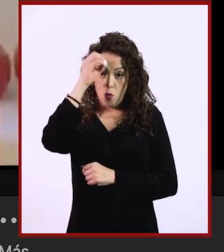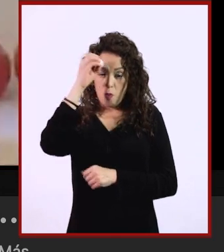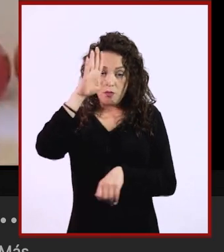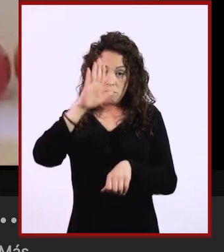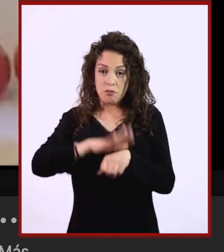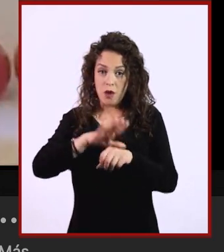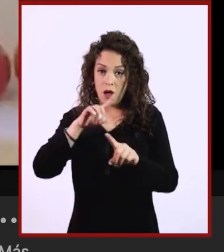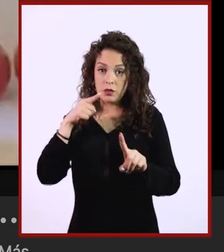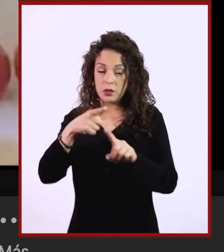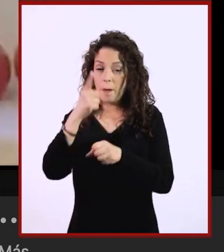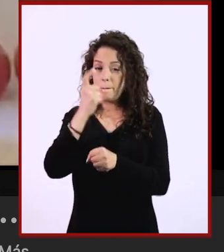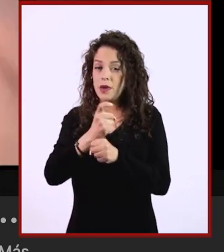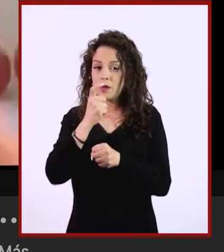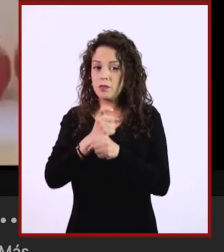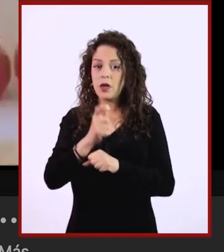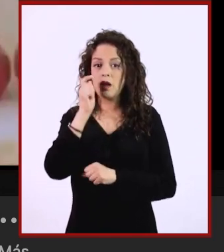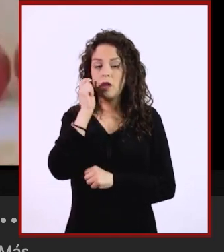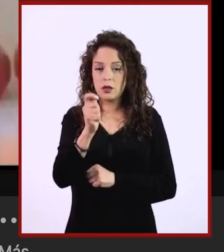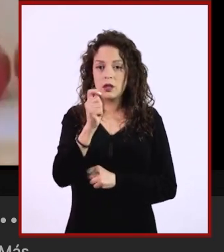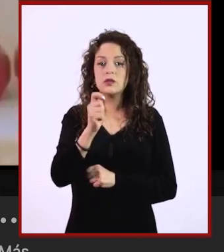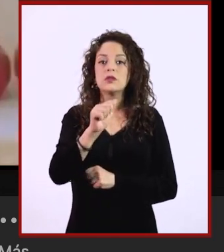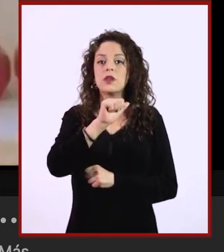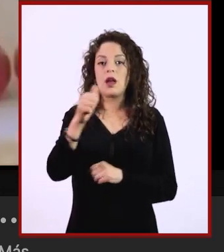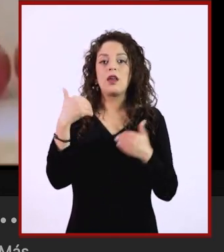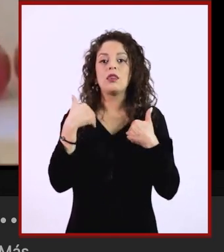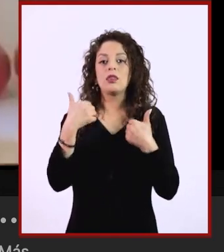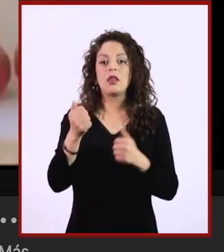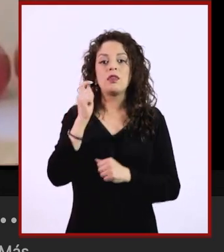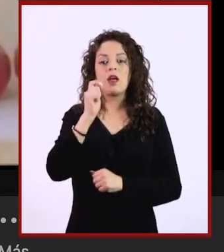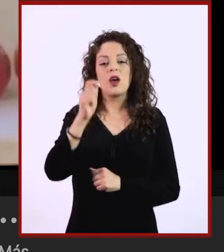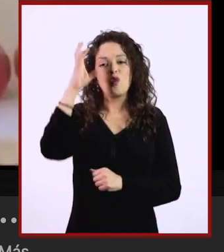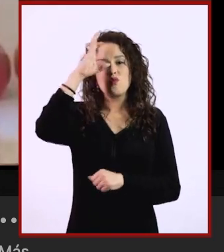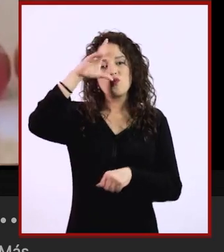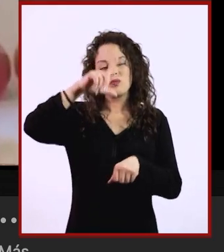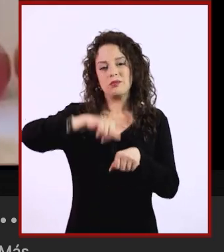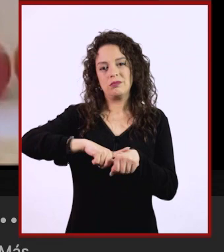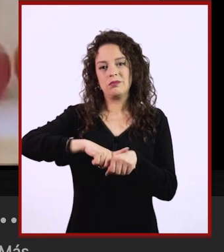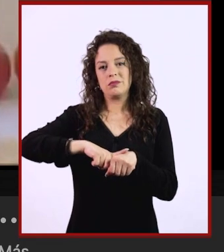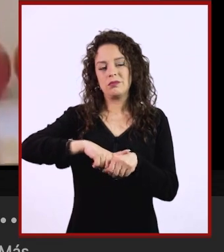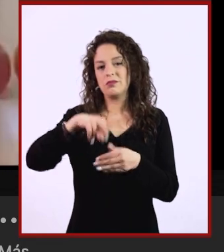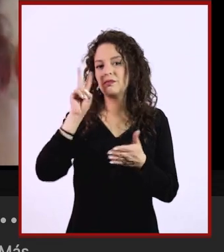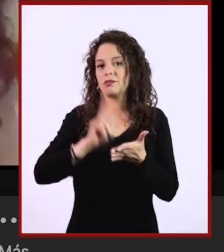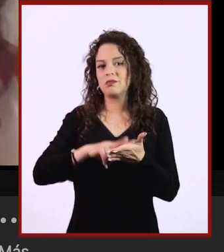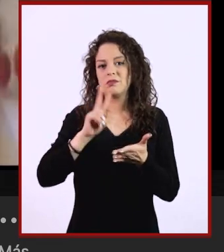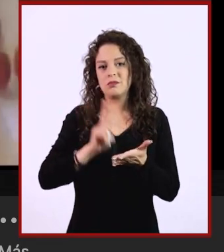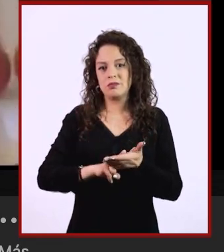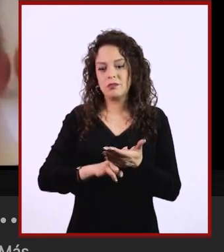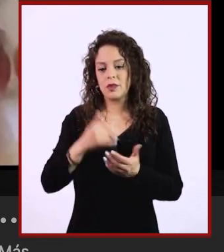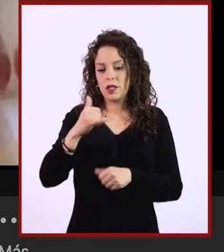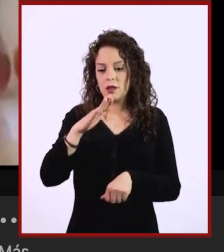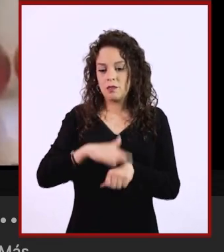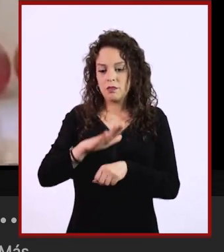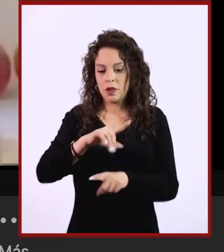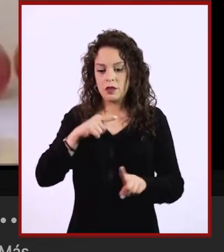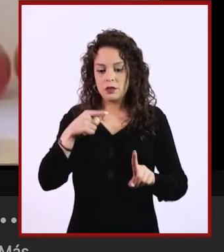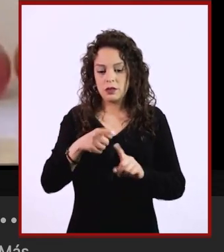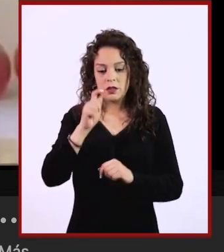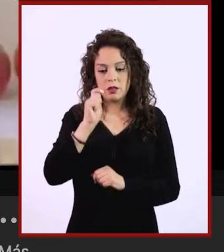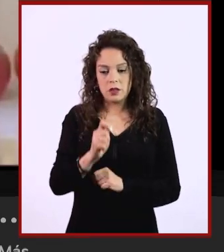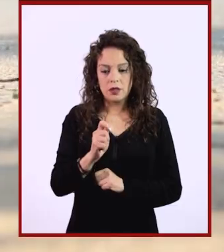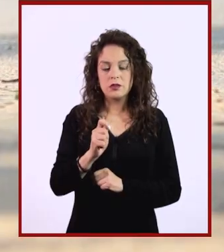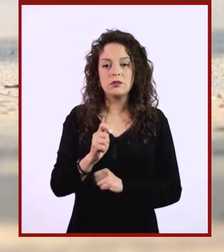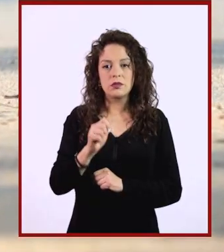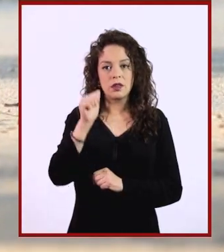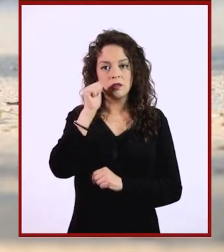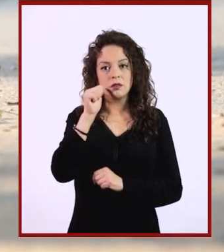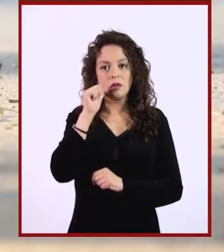cuestión de la perspectiva cultural, ¿no? Y esta situación, bueno, de la que se habla mucho, de los temas de